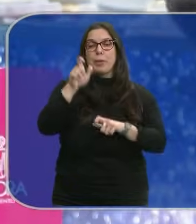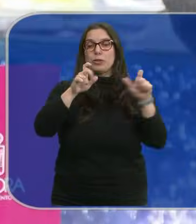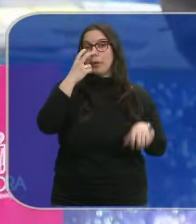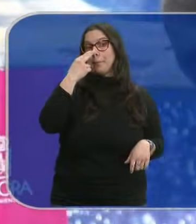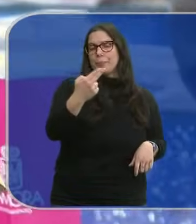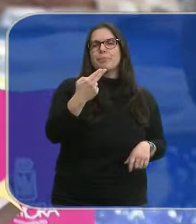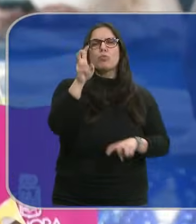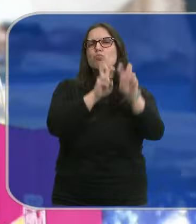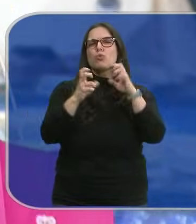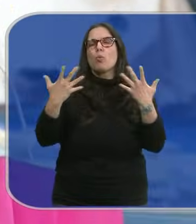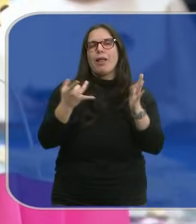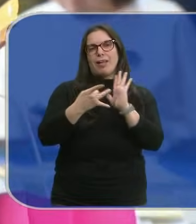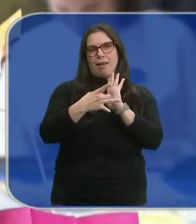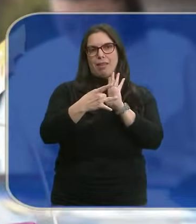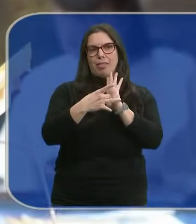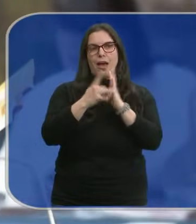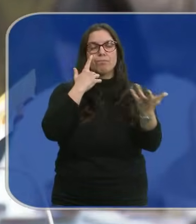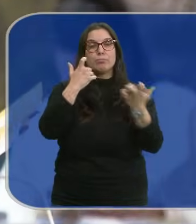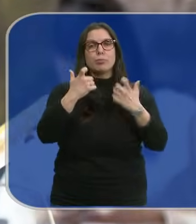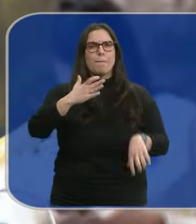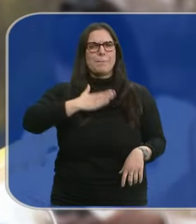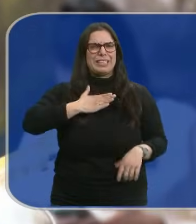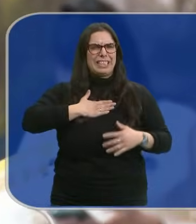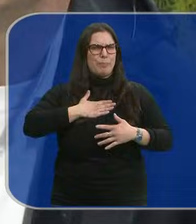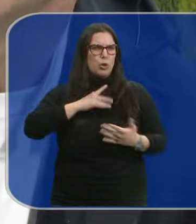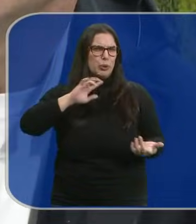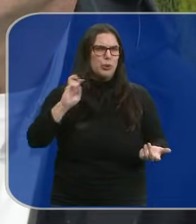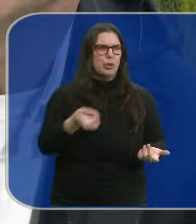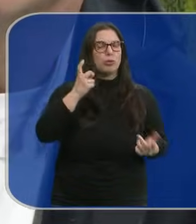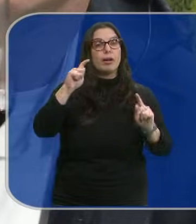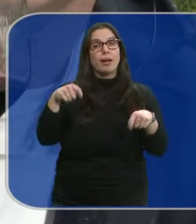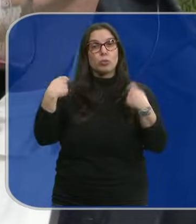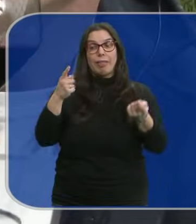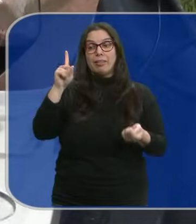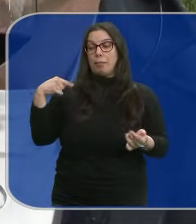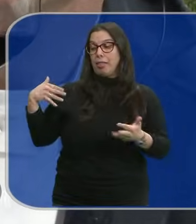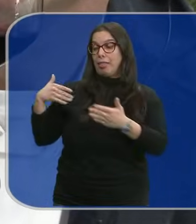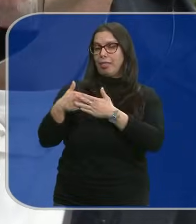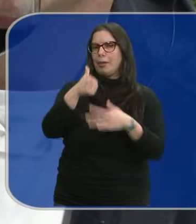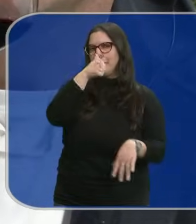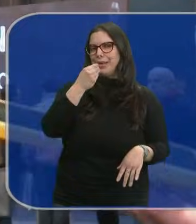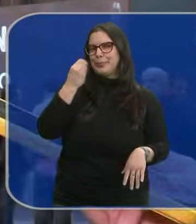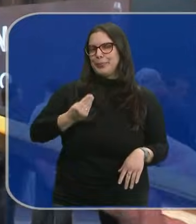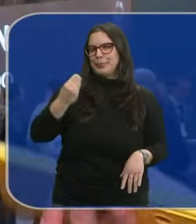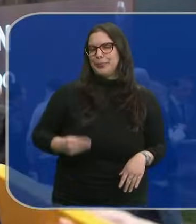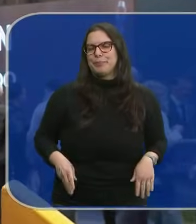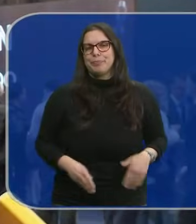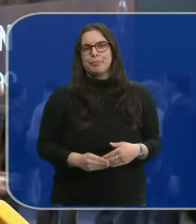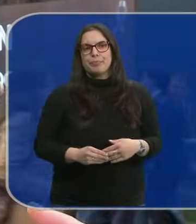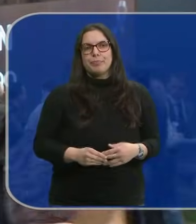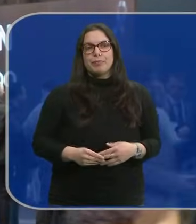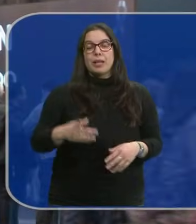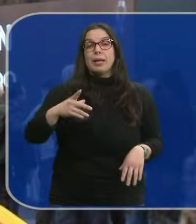buscan calidad en nuestra tierra, donde destaca el inmenso patrimonio, la naturaleza y, en los últimos años, el buen vino. Nuestra